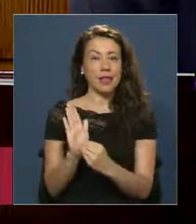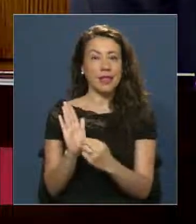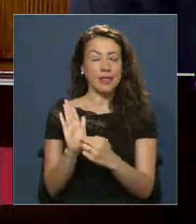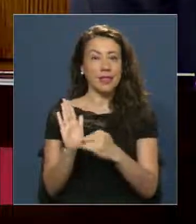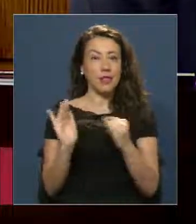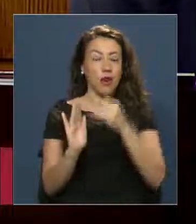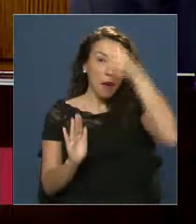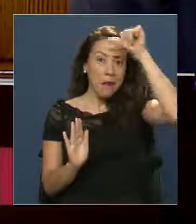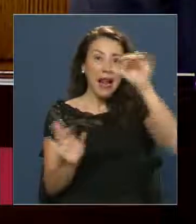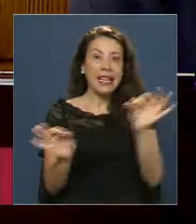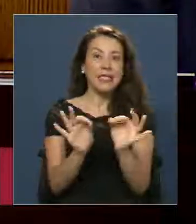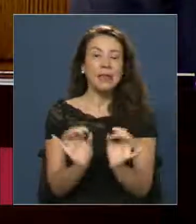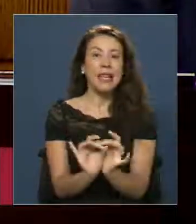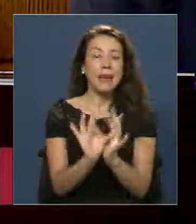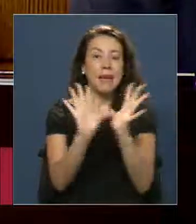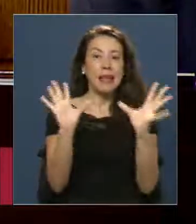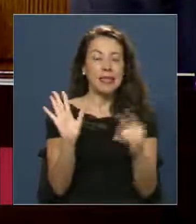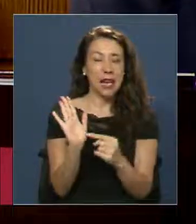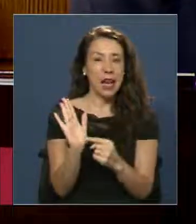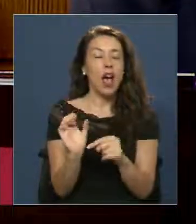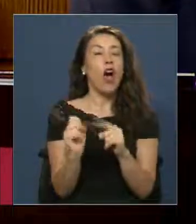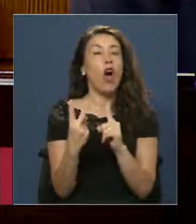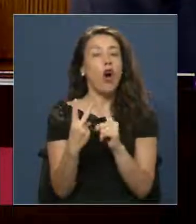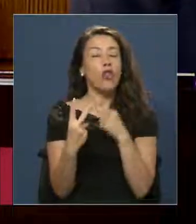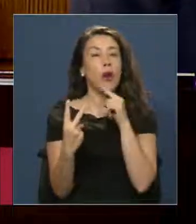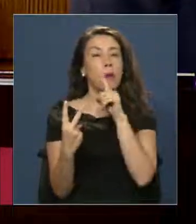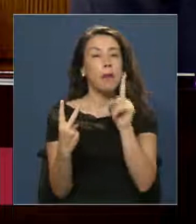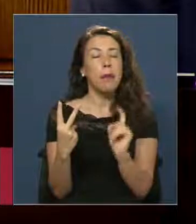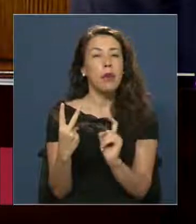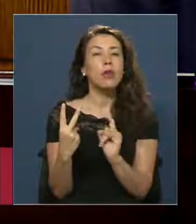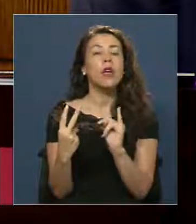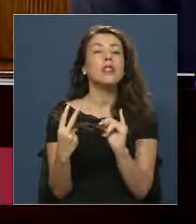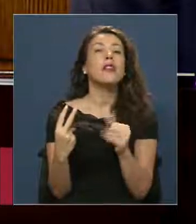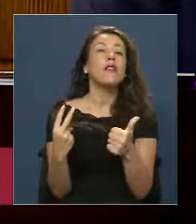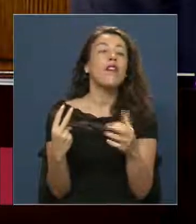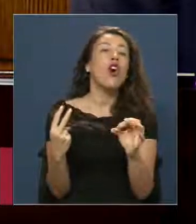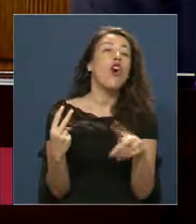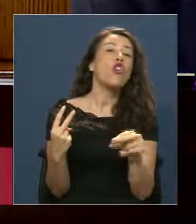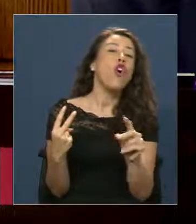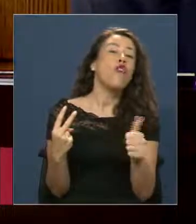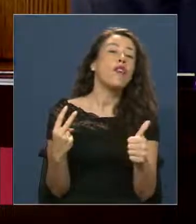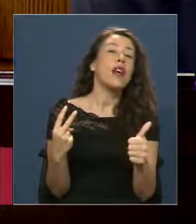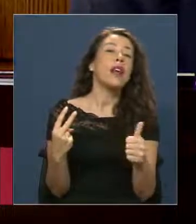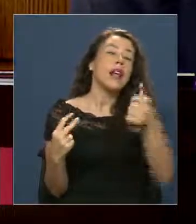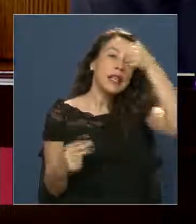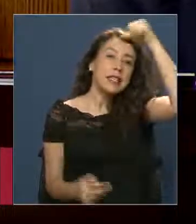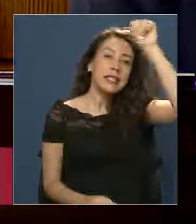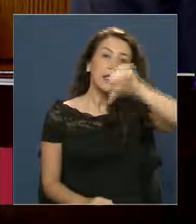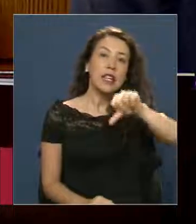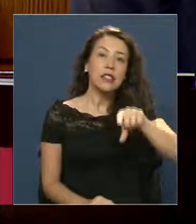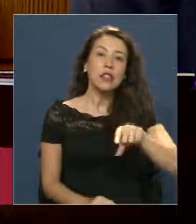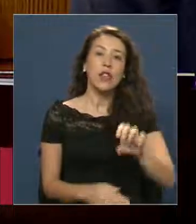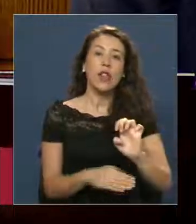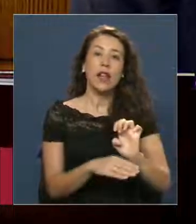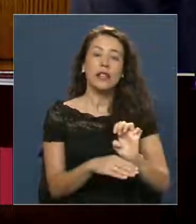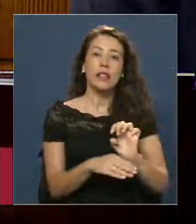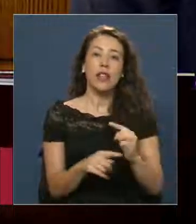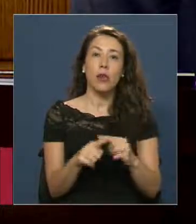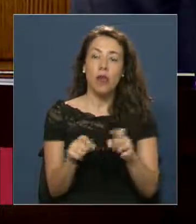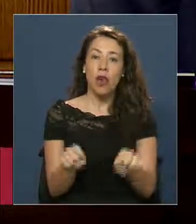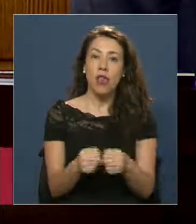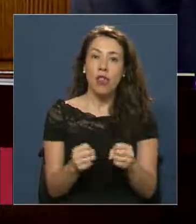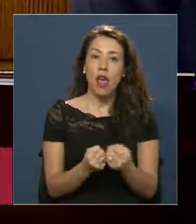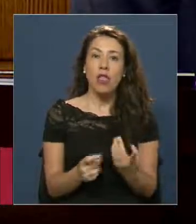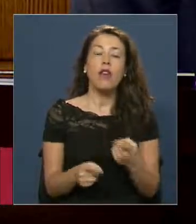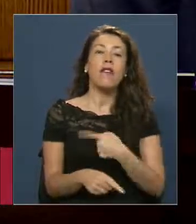mejor descrito. Esa es la primera pregunta. Y la segunda, si es que es adecuado o no que la sanción, la coacción del Estado frente a ese daño,